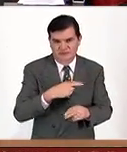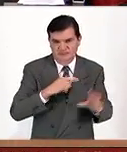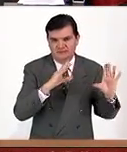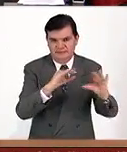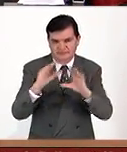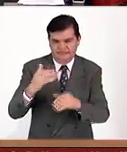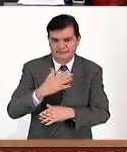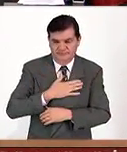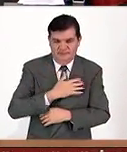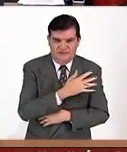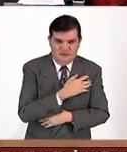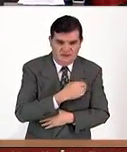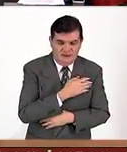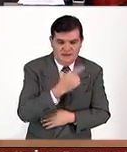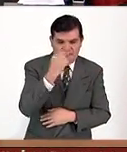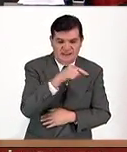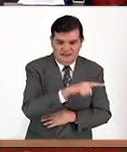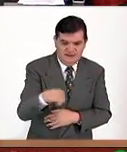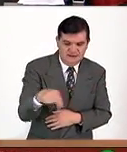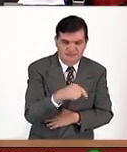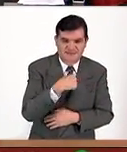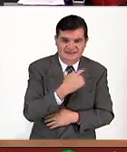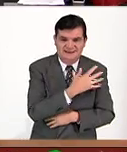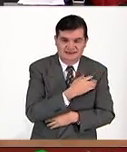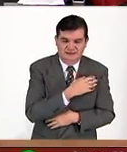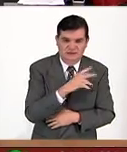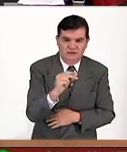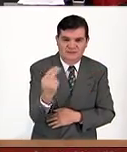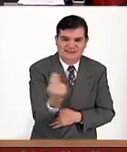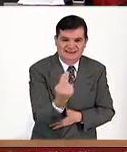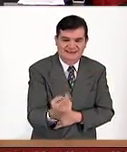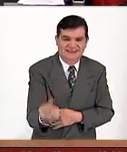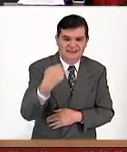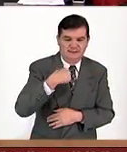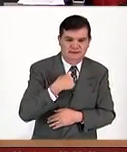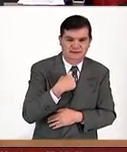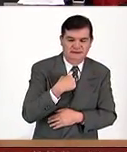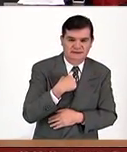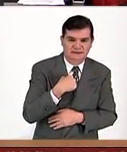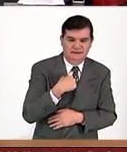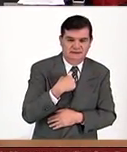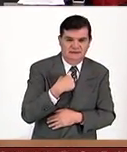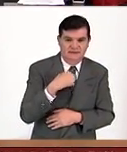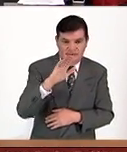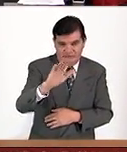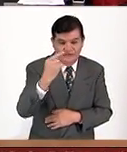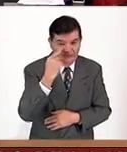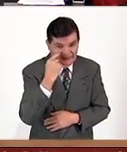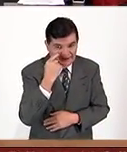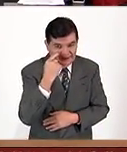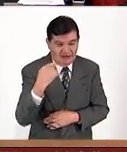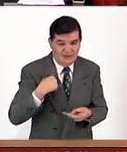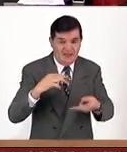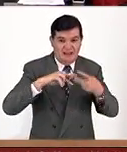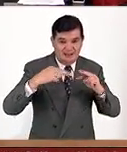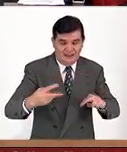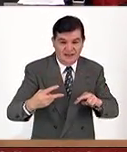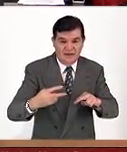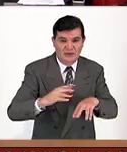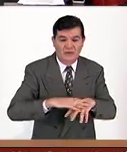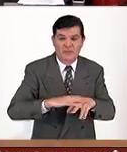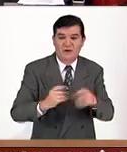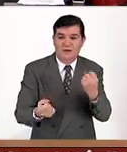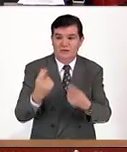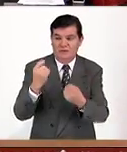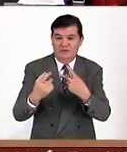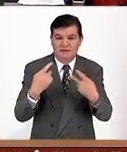mis hijos para que mis hijos no me necesiten. Fíjate, esto va en contra, muchas veces